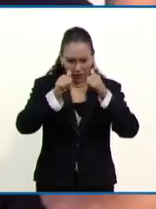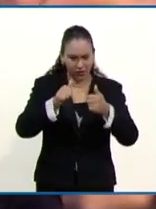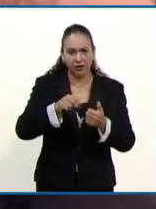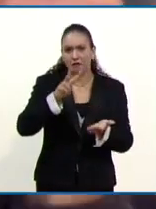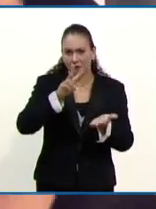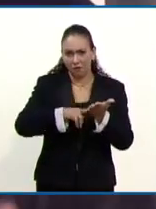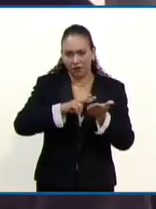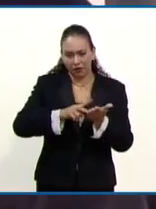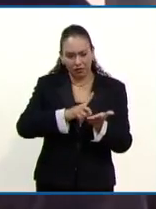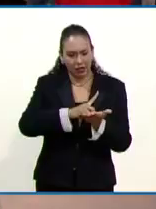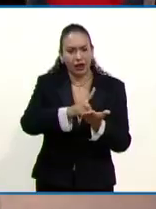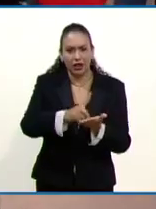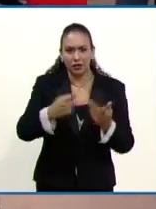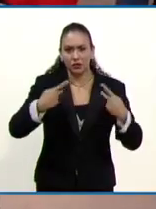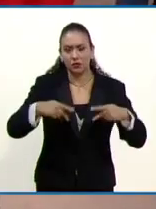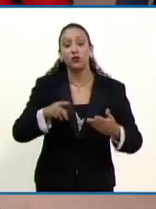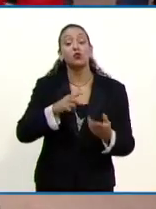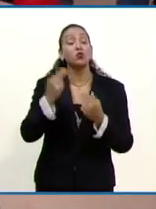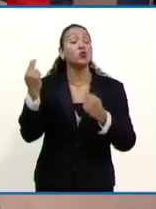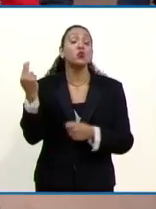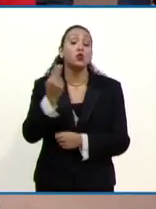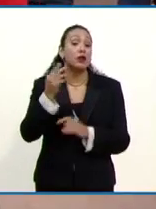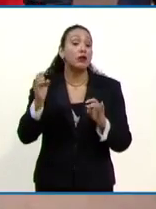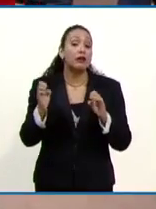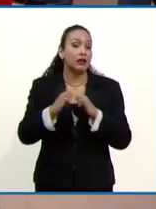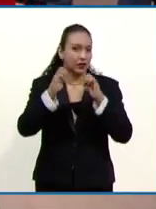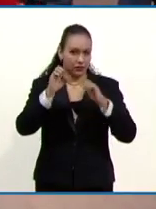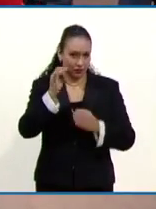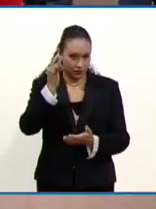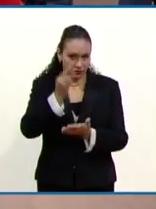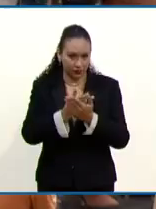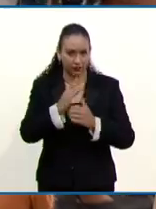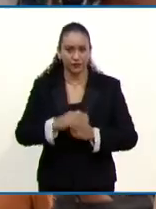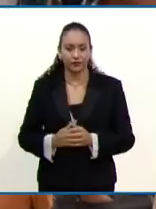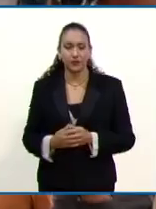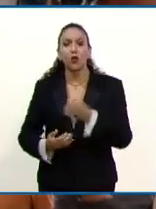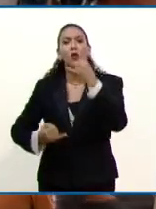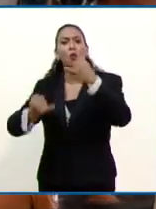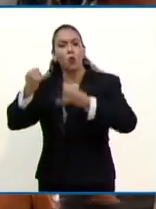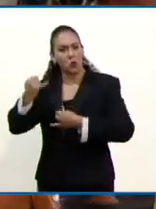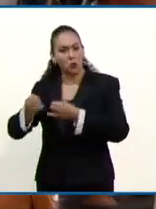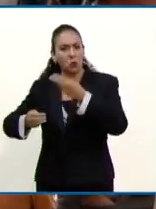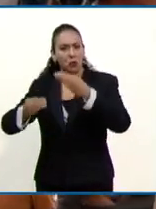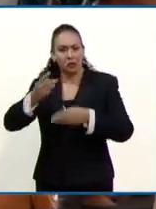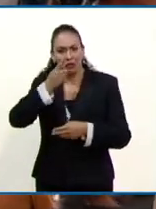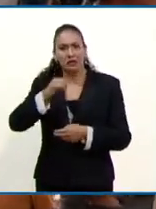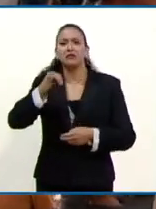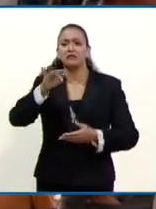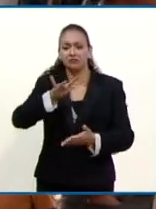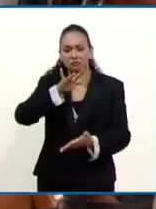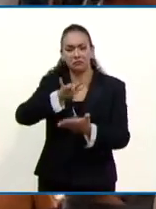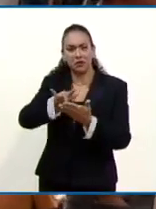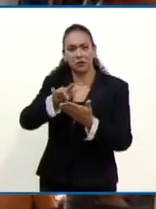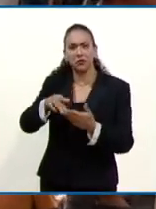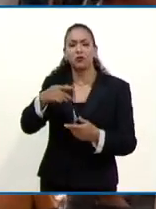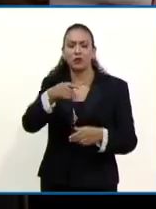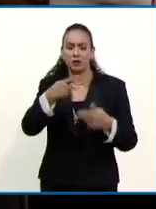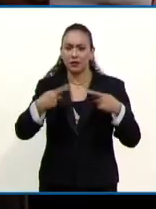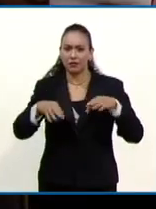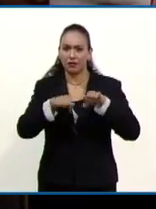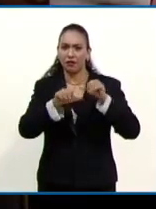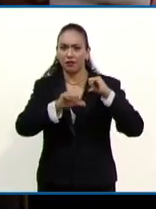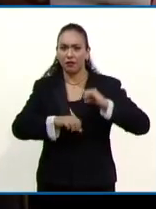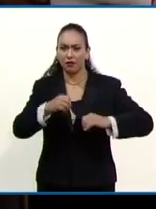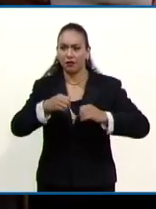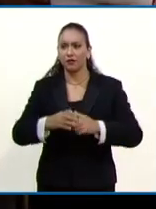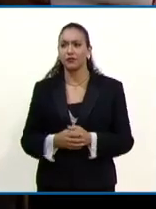denominados casos urgentes. Juezas, jueces, magistrados y magistradas refrendaron su apoyo a sus equipos de trabajo.